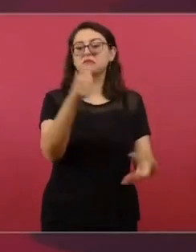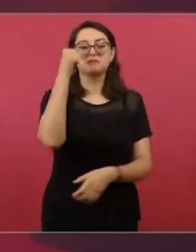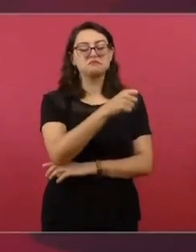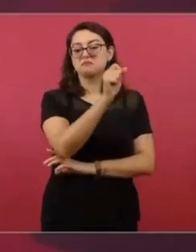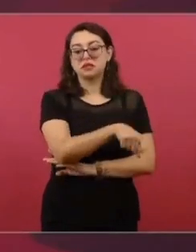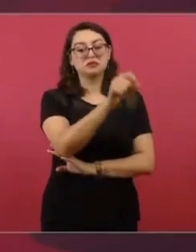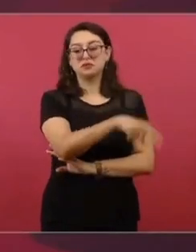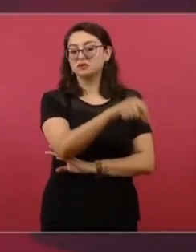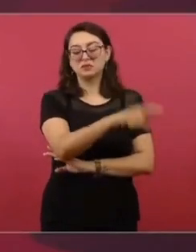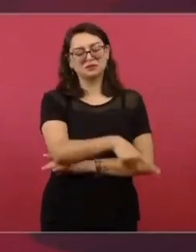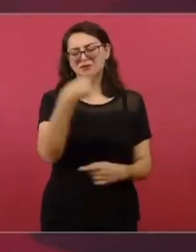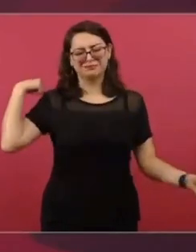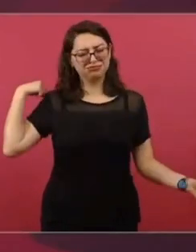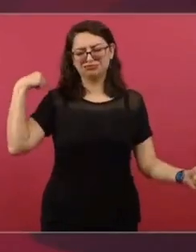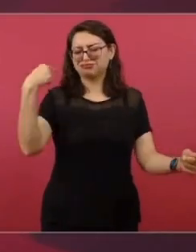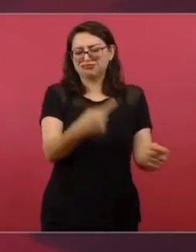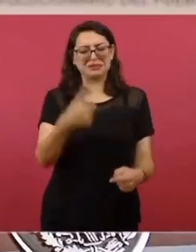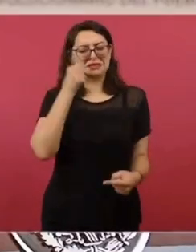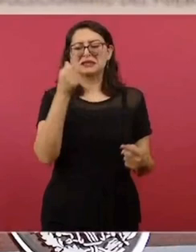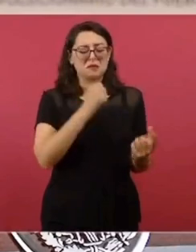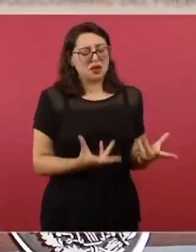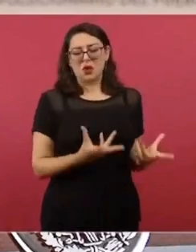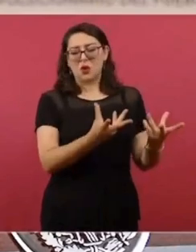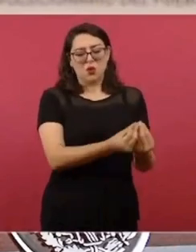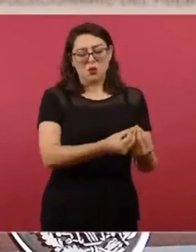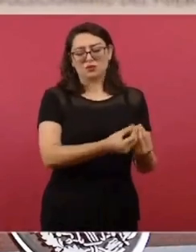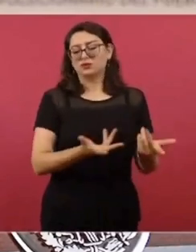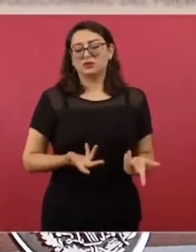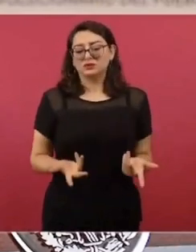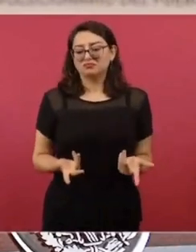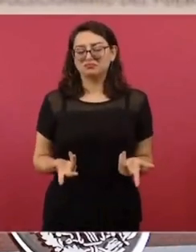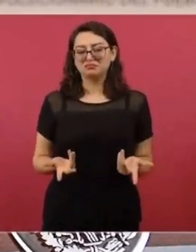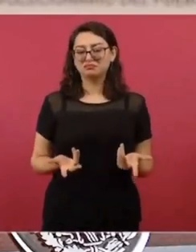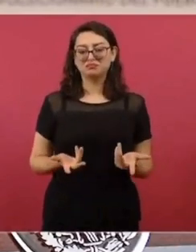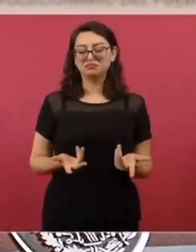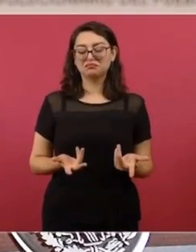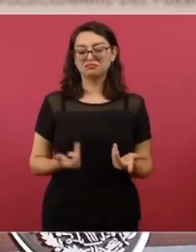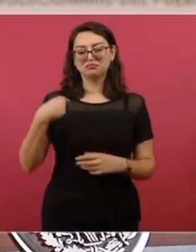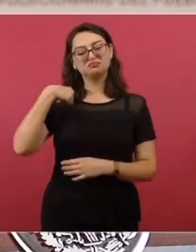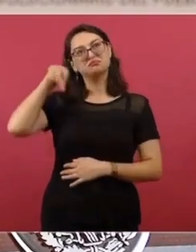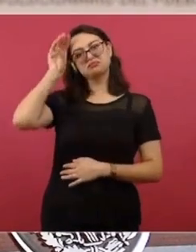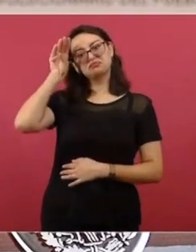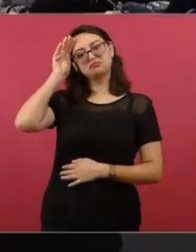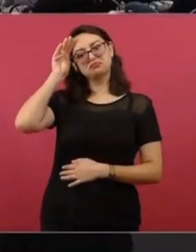Fox. Siempre. No